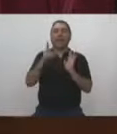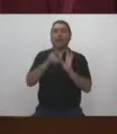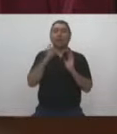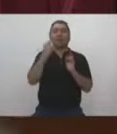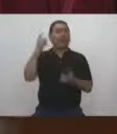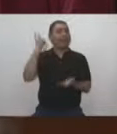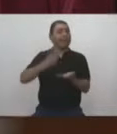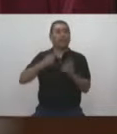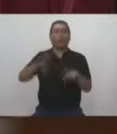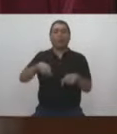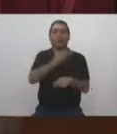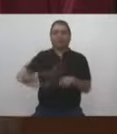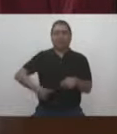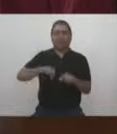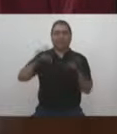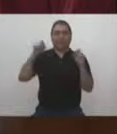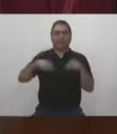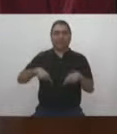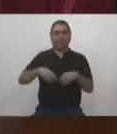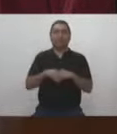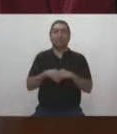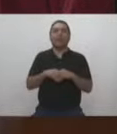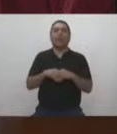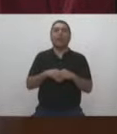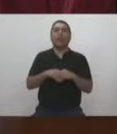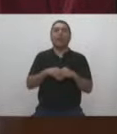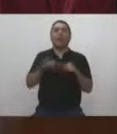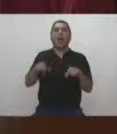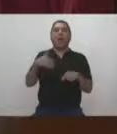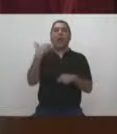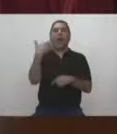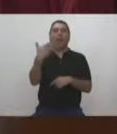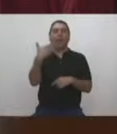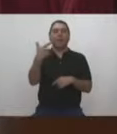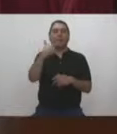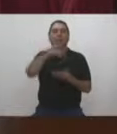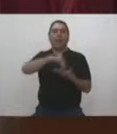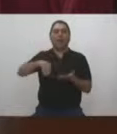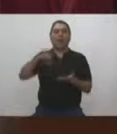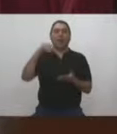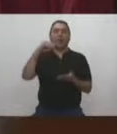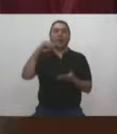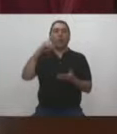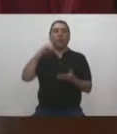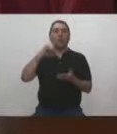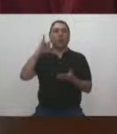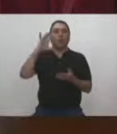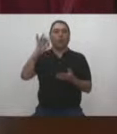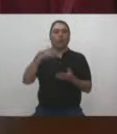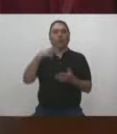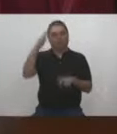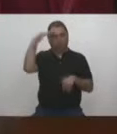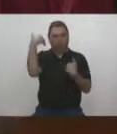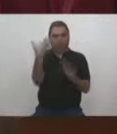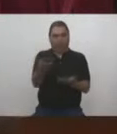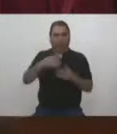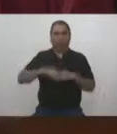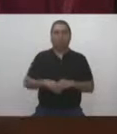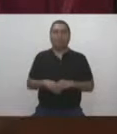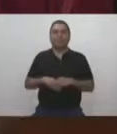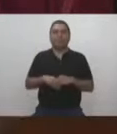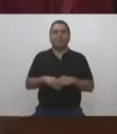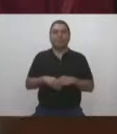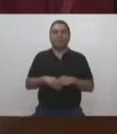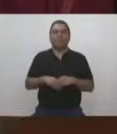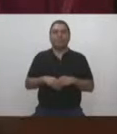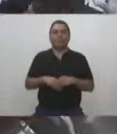yo planteé anteriormente. No comparto los términos que usa. No me parece que sea apropiado para un diputado nacional.